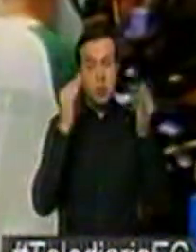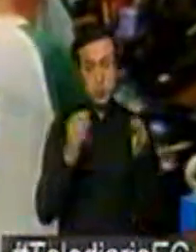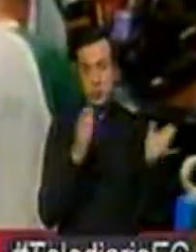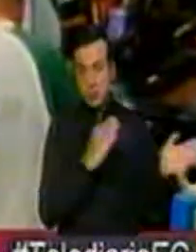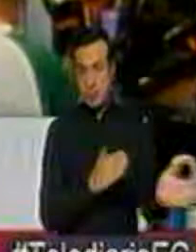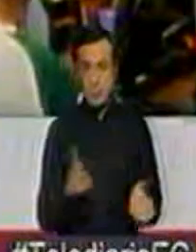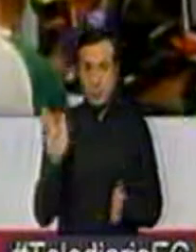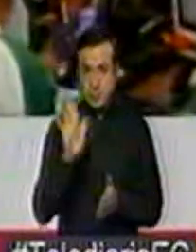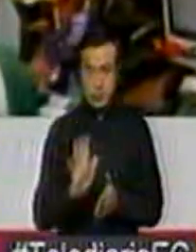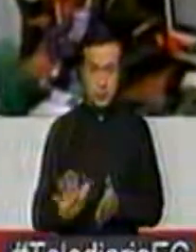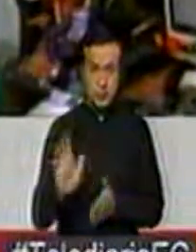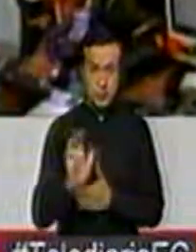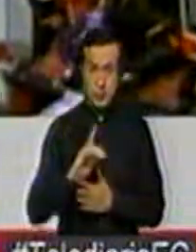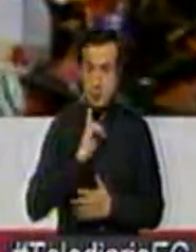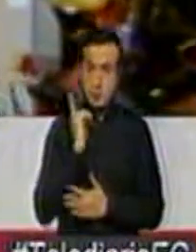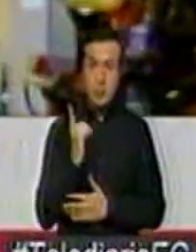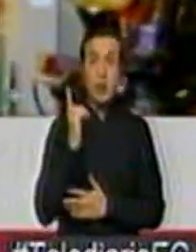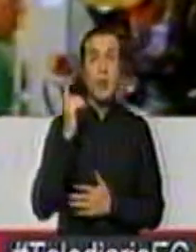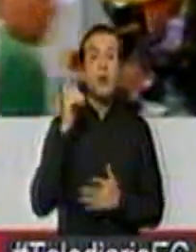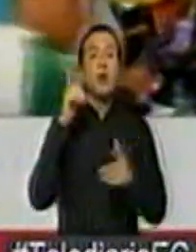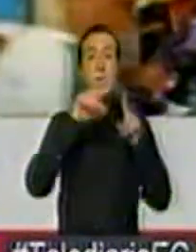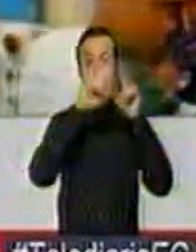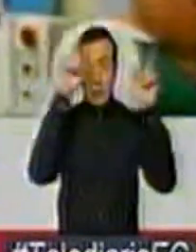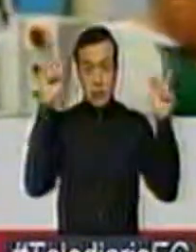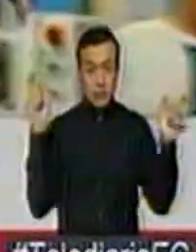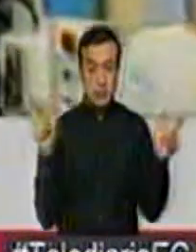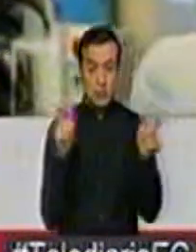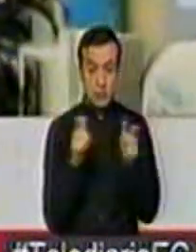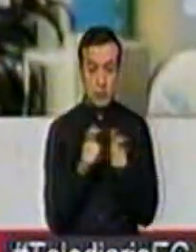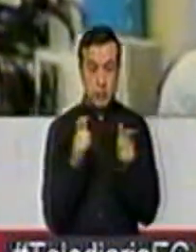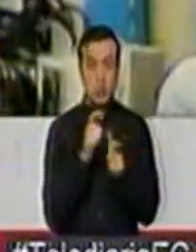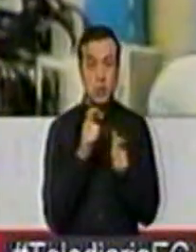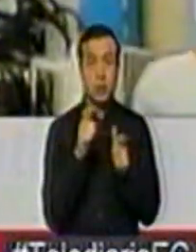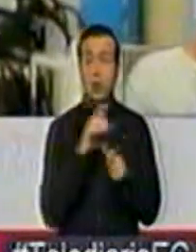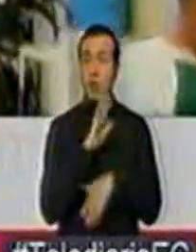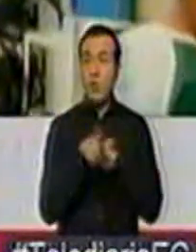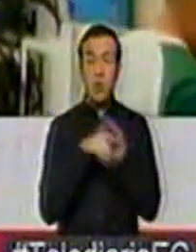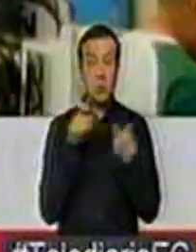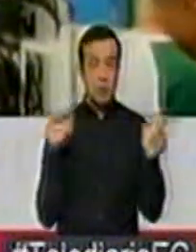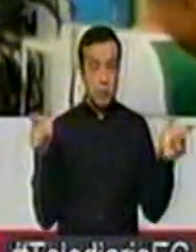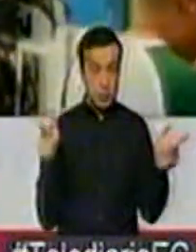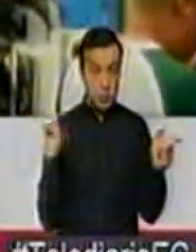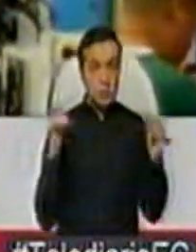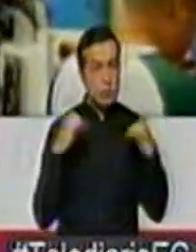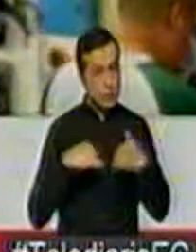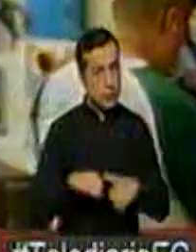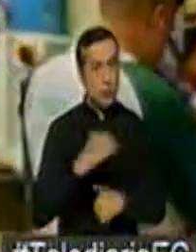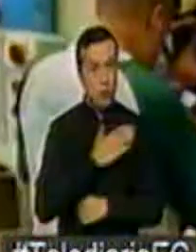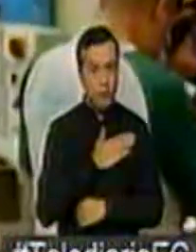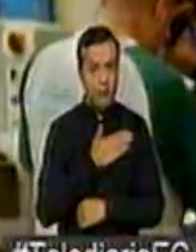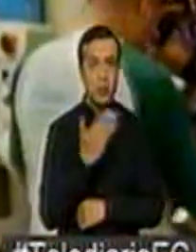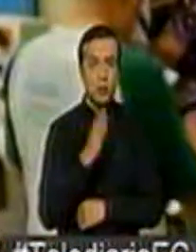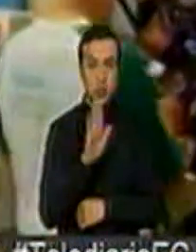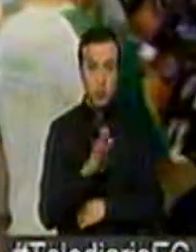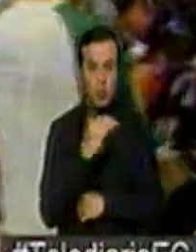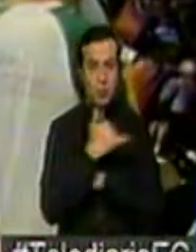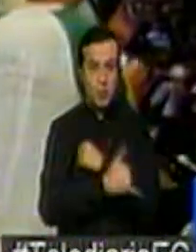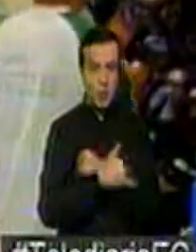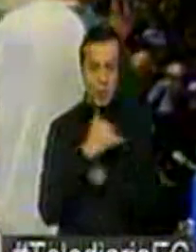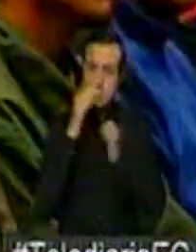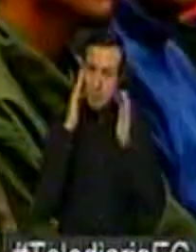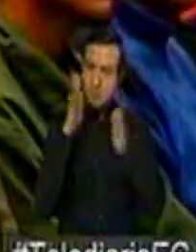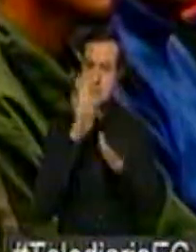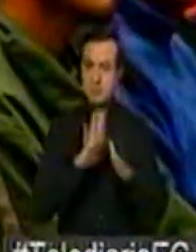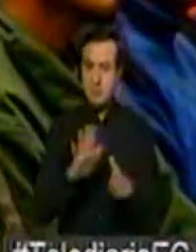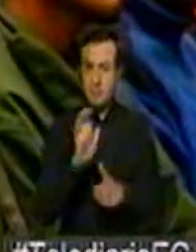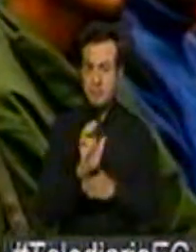de los ecuatorianos, para que los micro, pequeños, medianos y grandes empresarios sigan creyendo en su país, sigan apostándole al